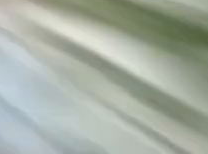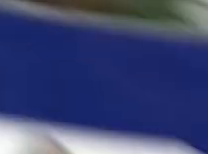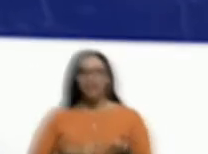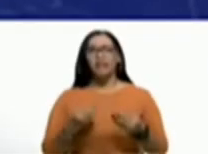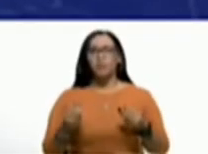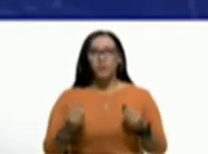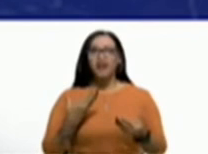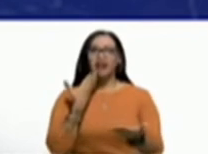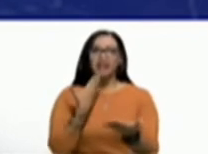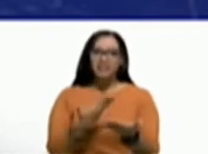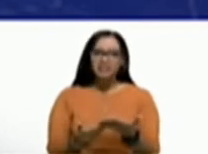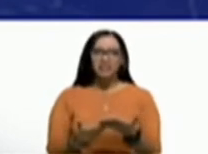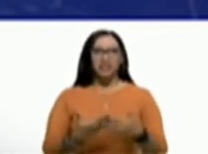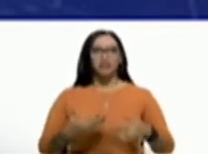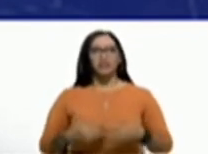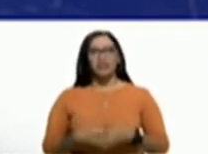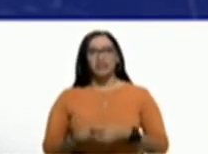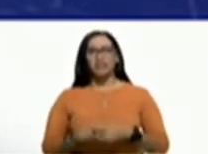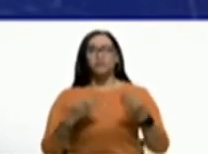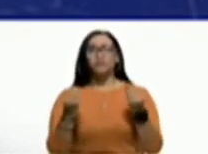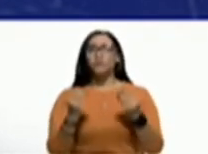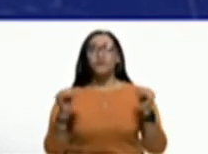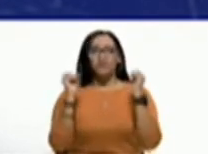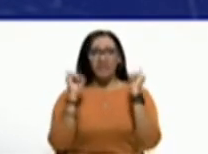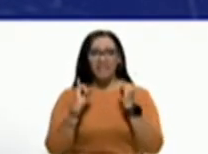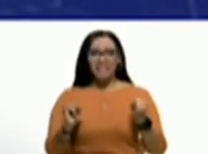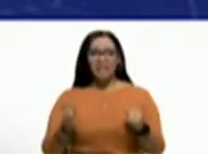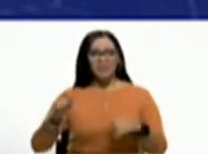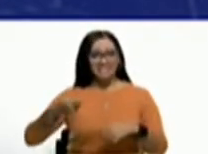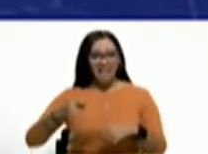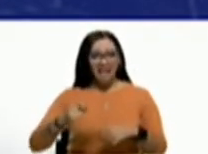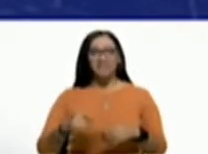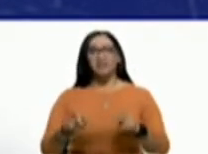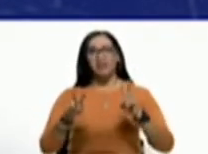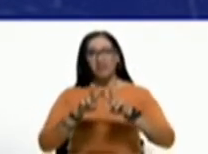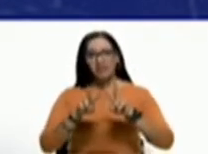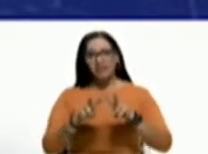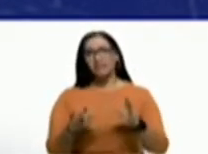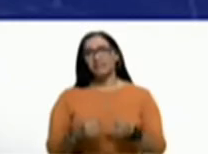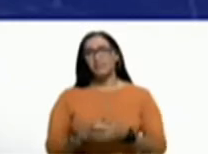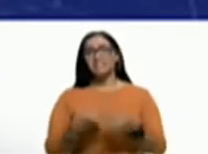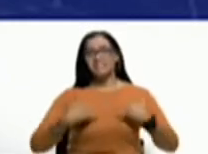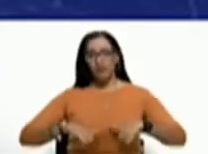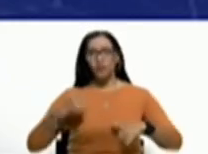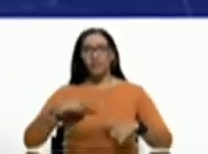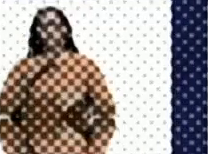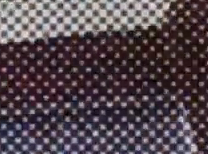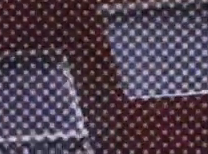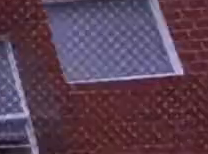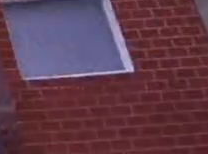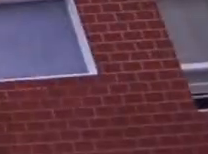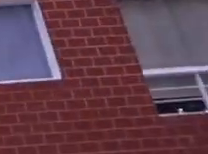Súper agradecido, contenta y súper feliz de tener mis llaves, de tener mi apartamento, de que mis hijos tengan un mejor